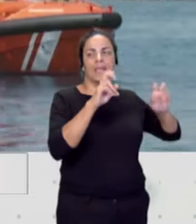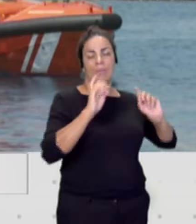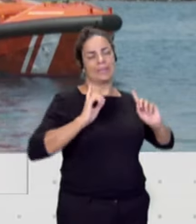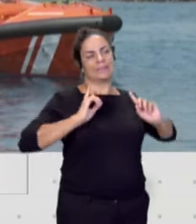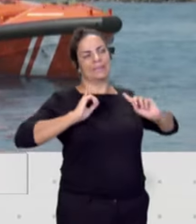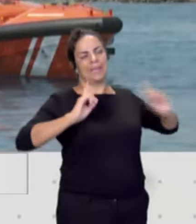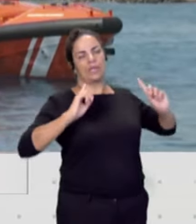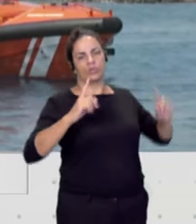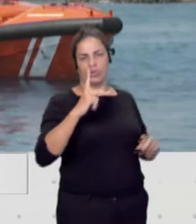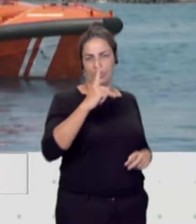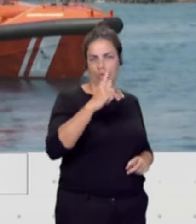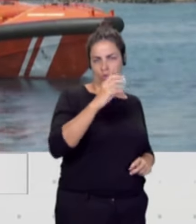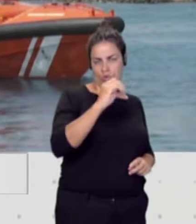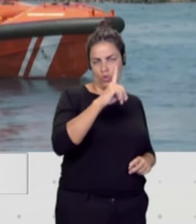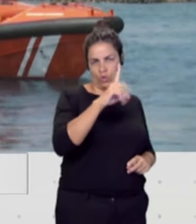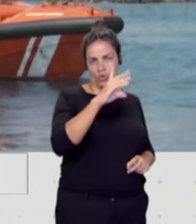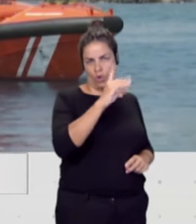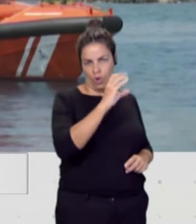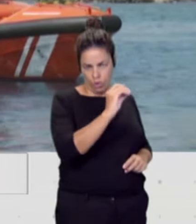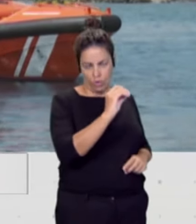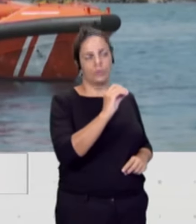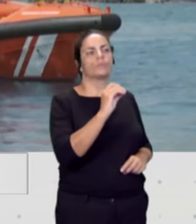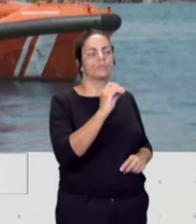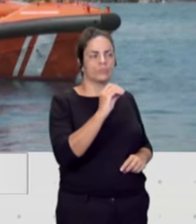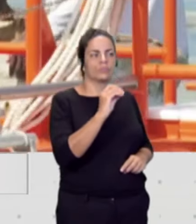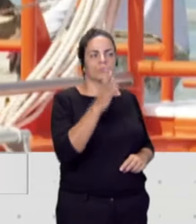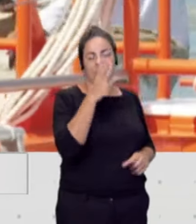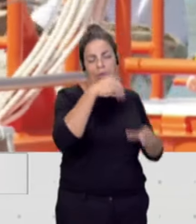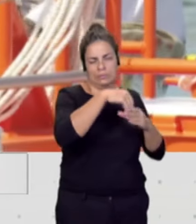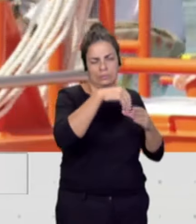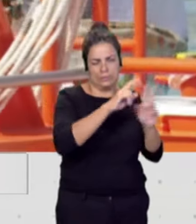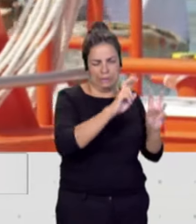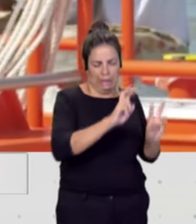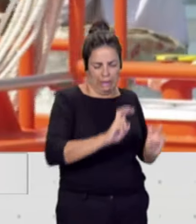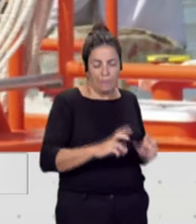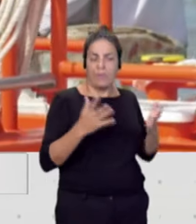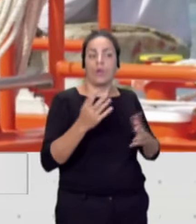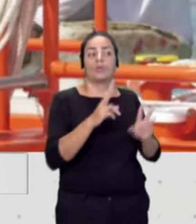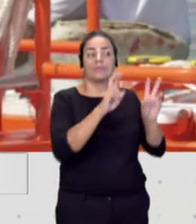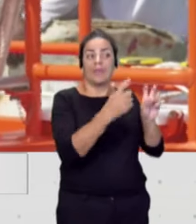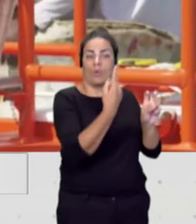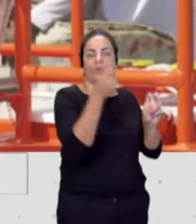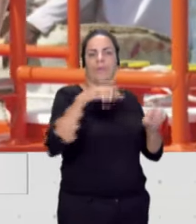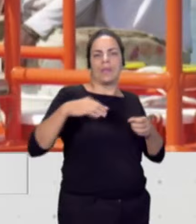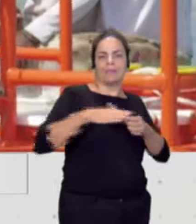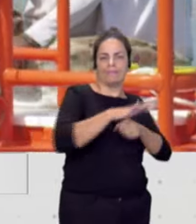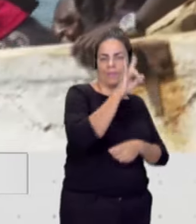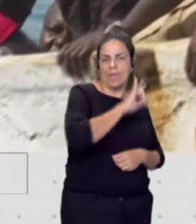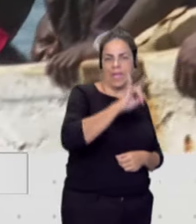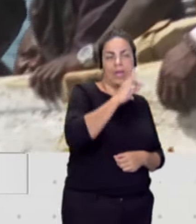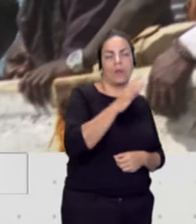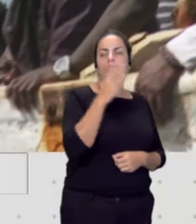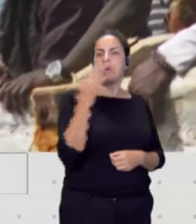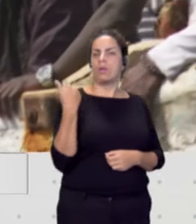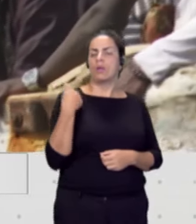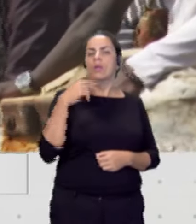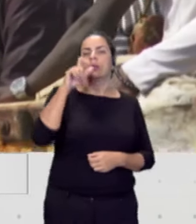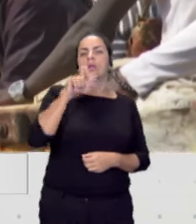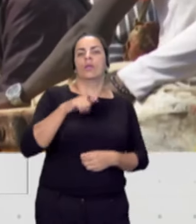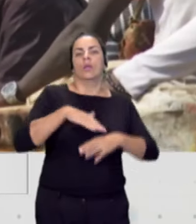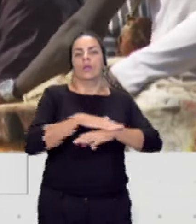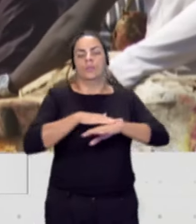por resumir, porque implica pues muchos asuntos, pero uno de ellos bueno también tiene repercusiones aquí en Canarias. Recientemente el ministro de Política